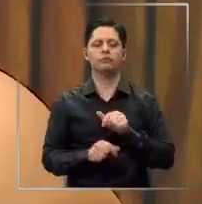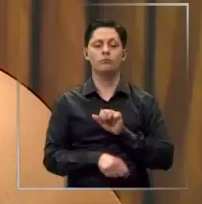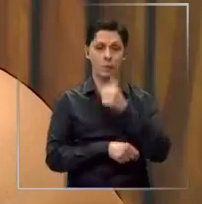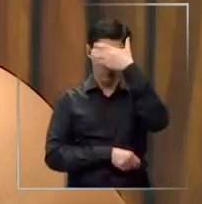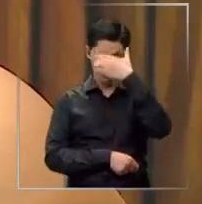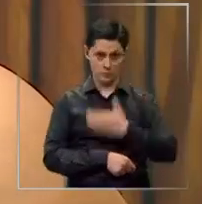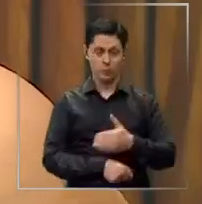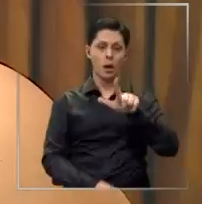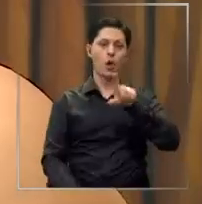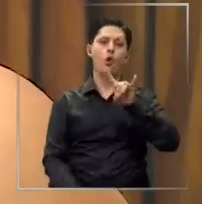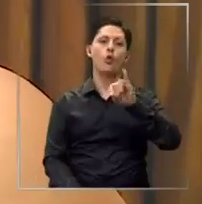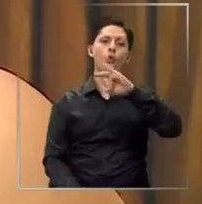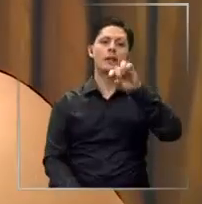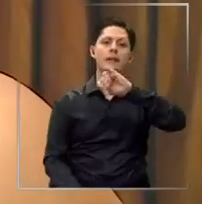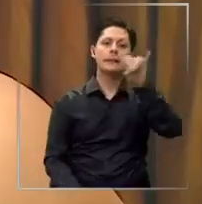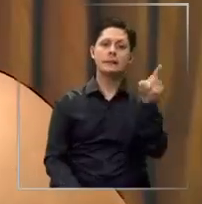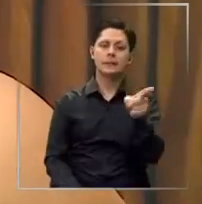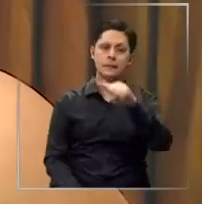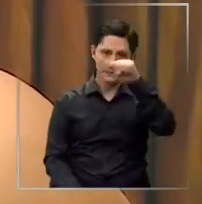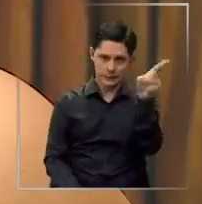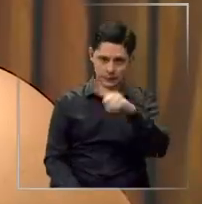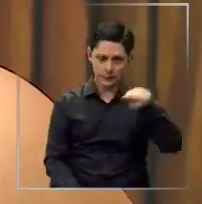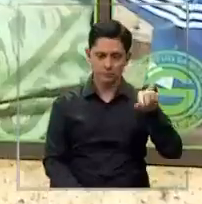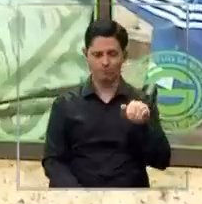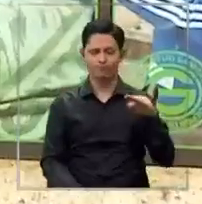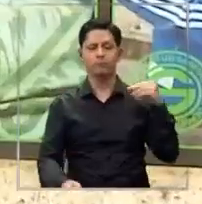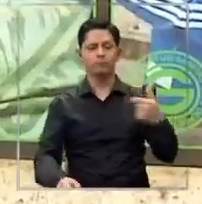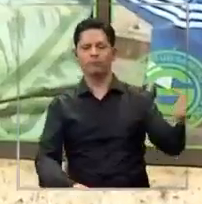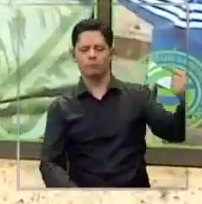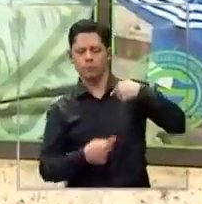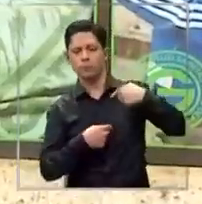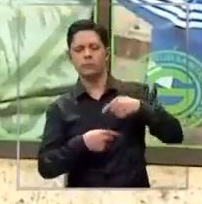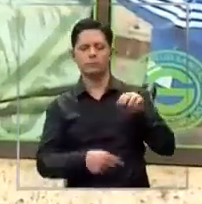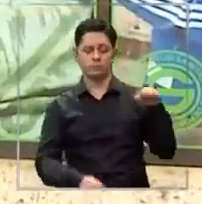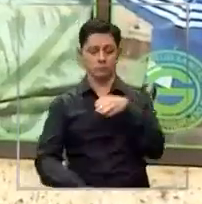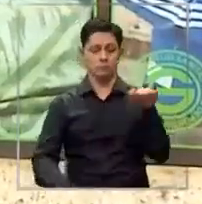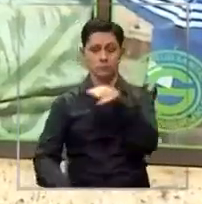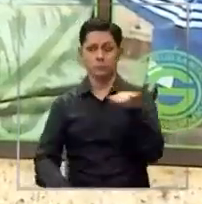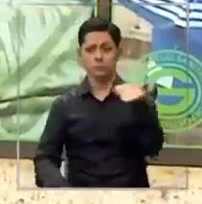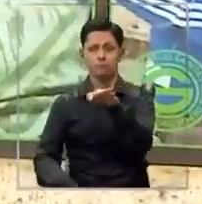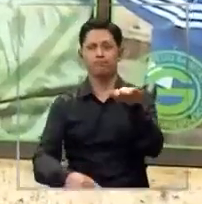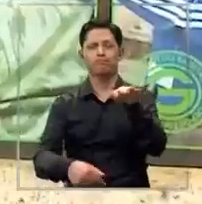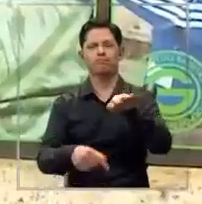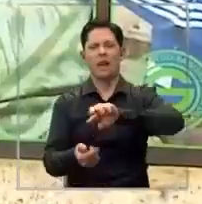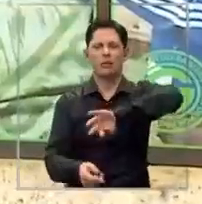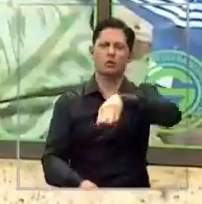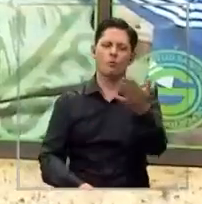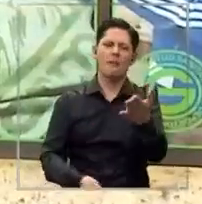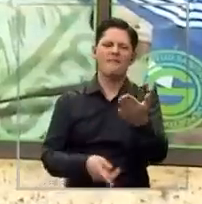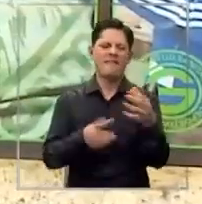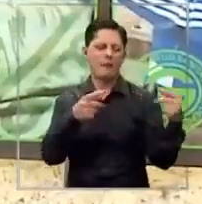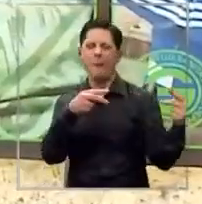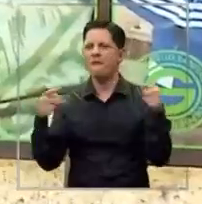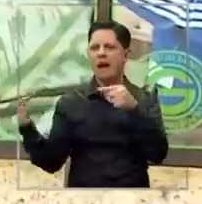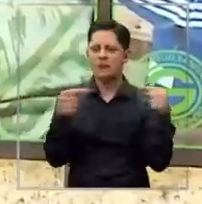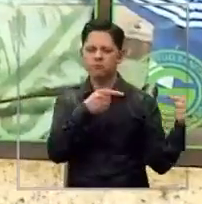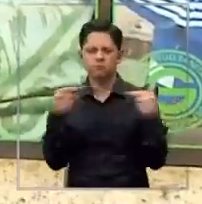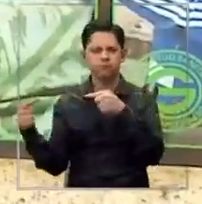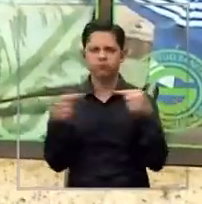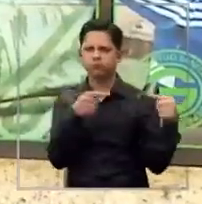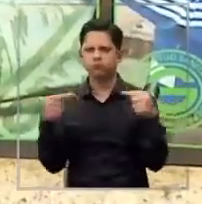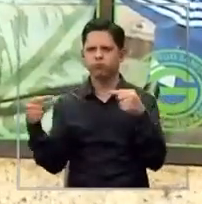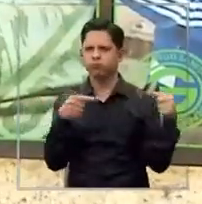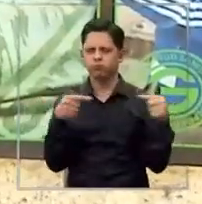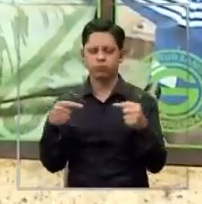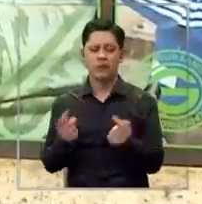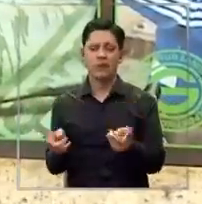y ahí él como que perdió el control del vehículo habían bandas rivales peleando entre Su zona